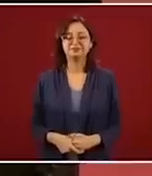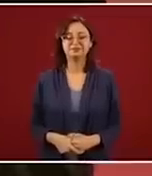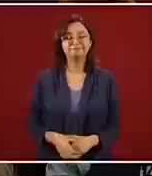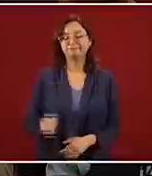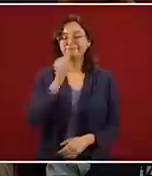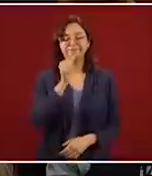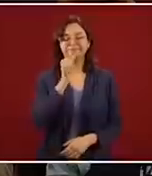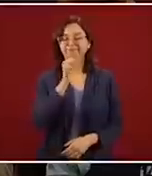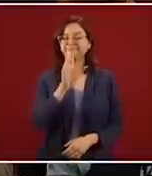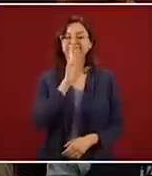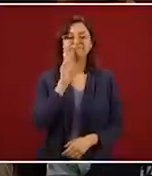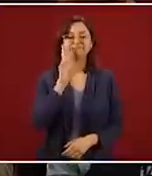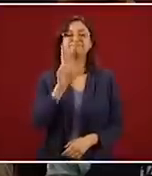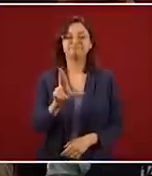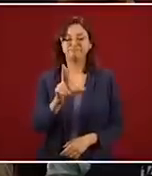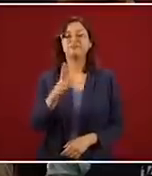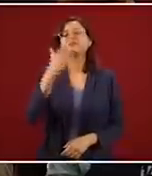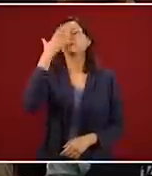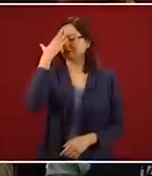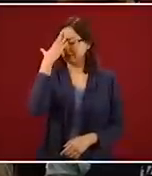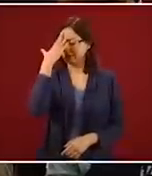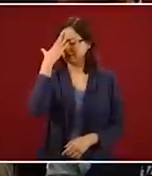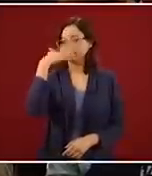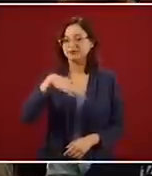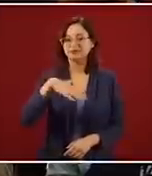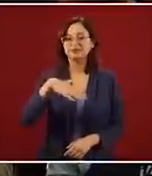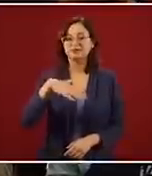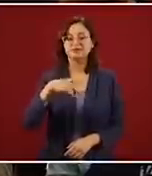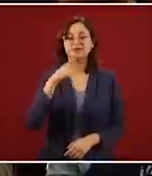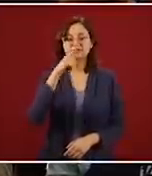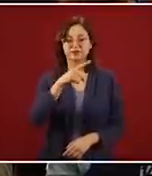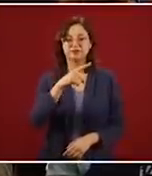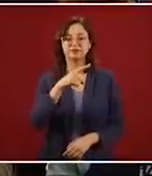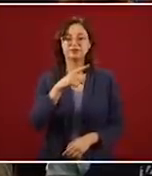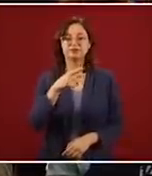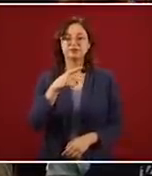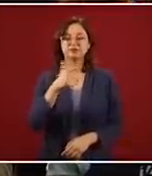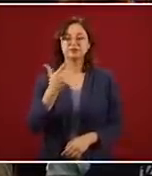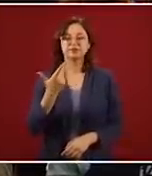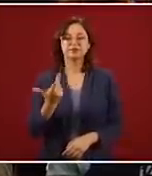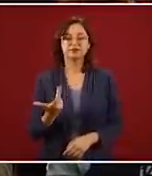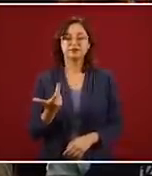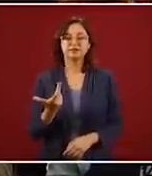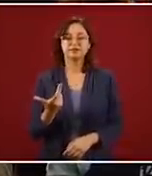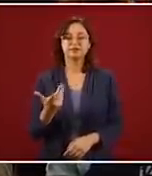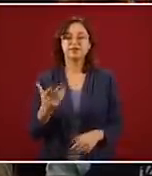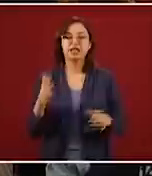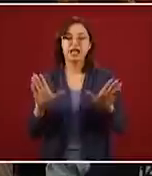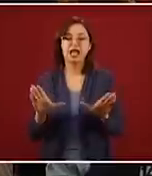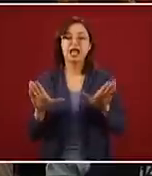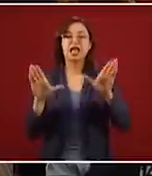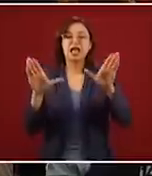supimos que se averió el avión del primer ministro de